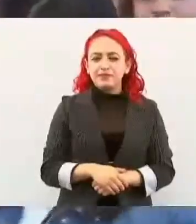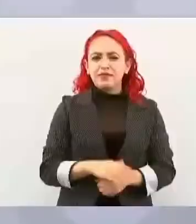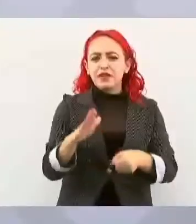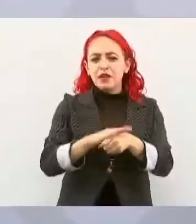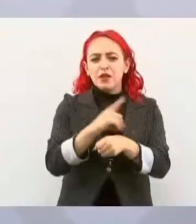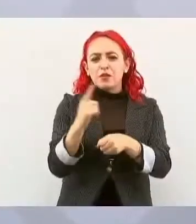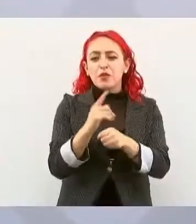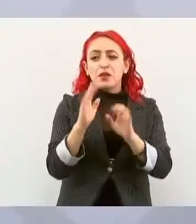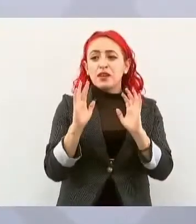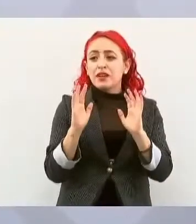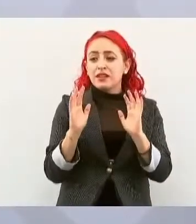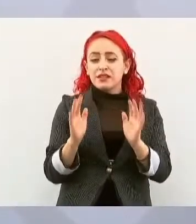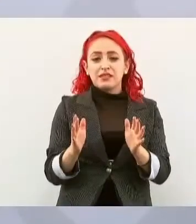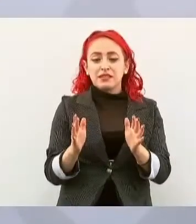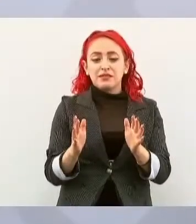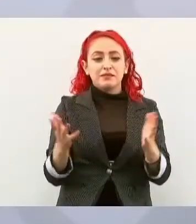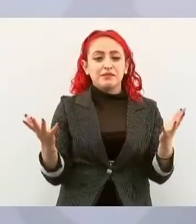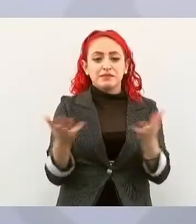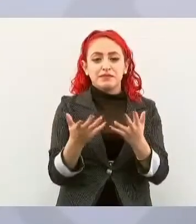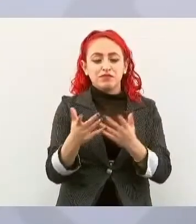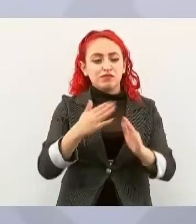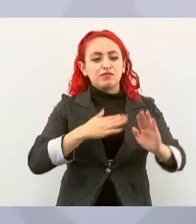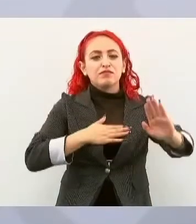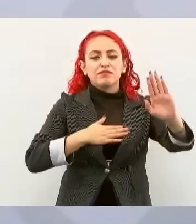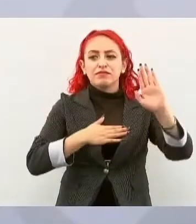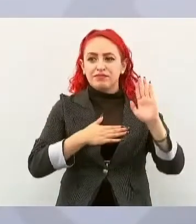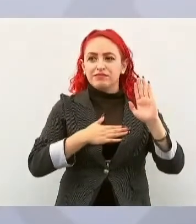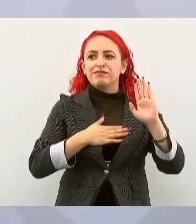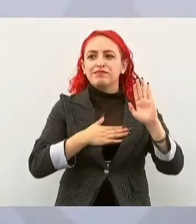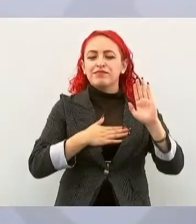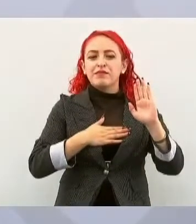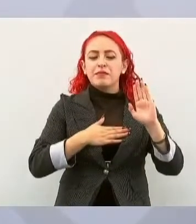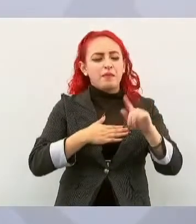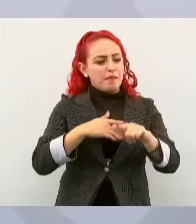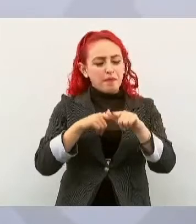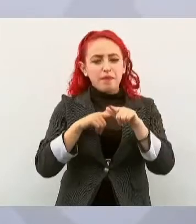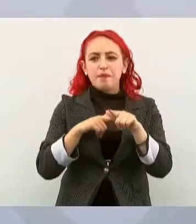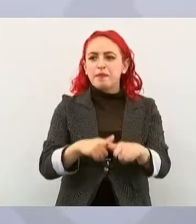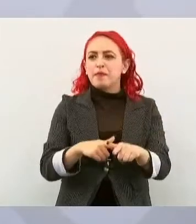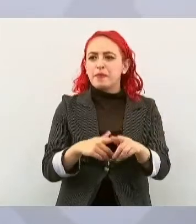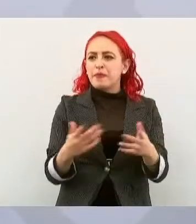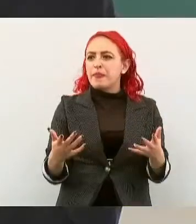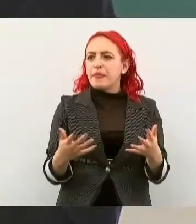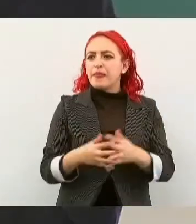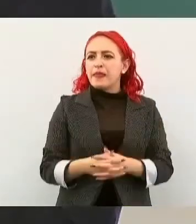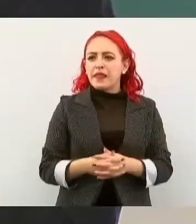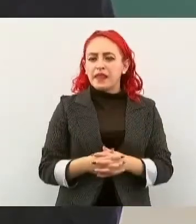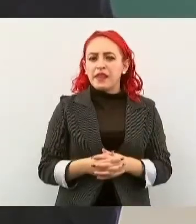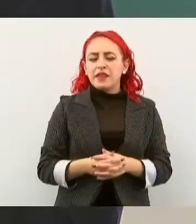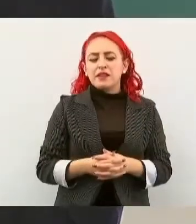Porque ya hicimos ese compromiso y vamos a tener,